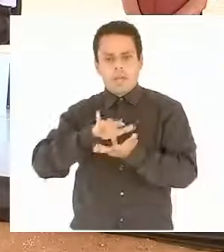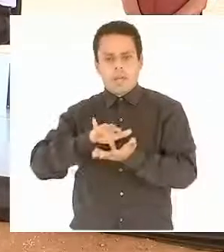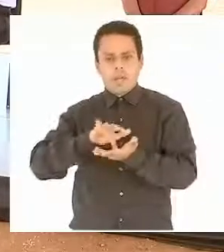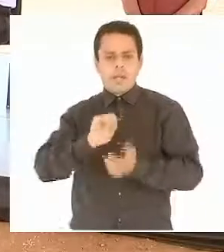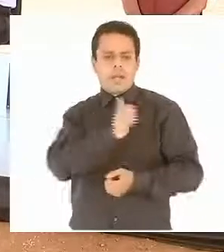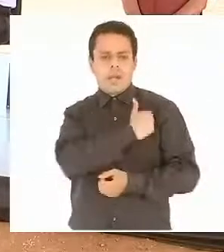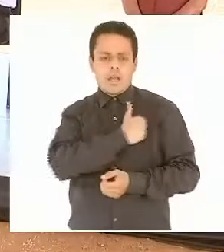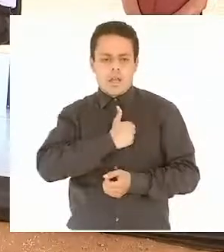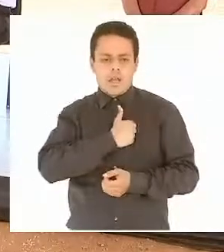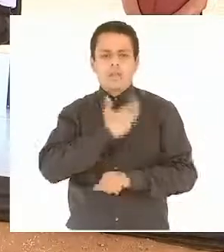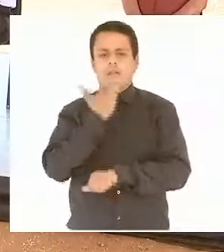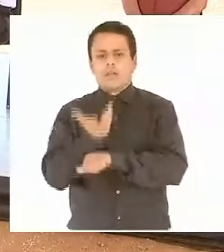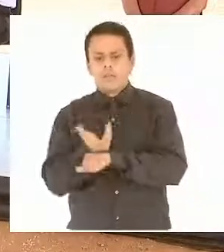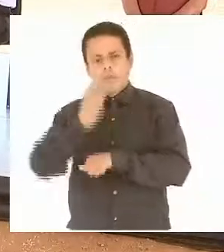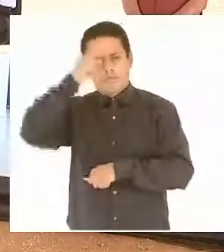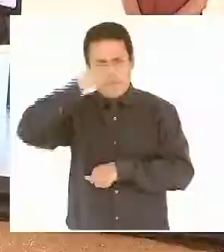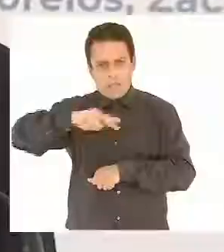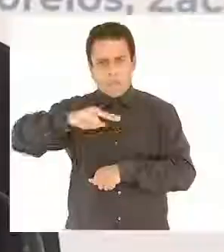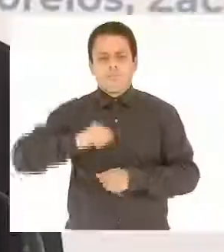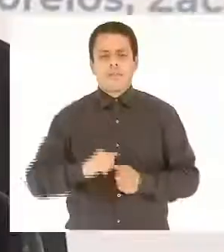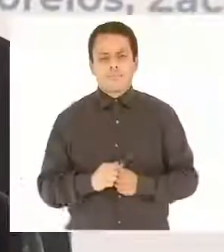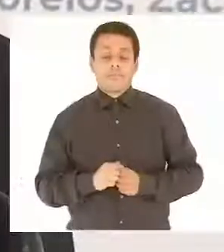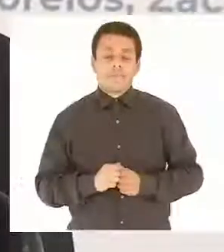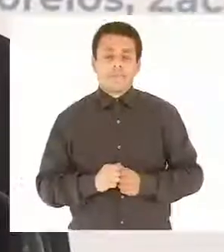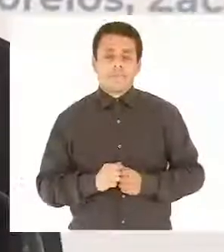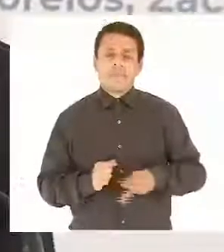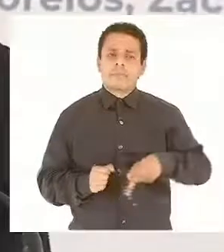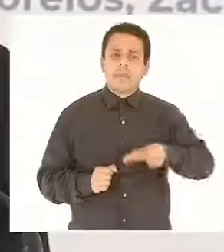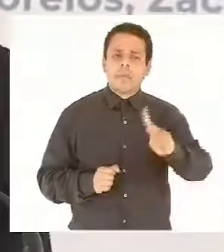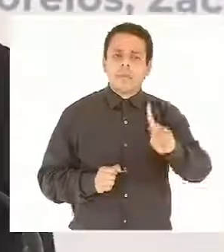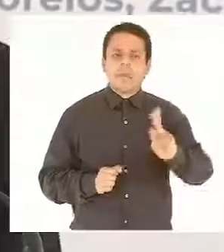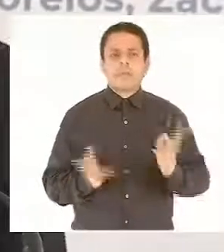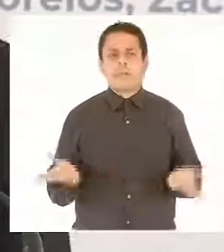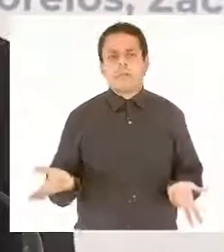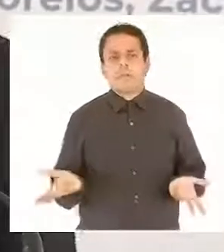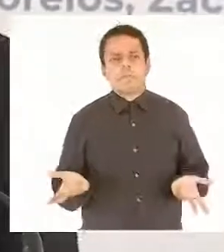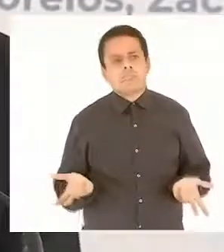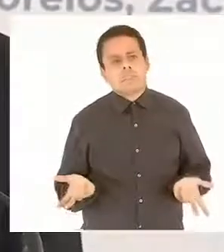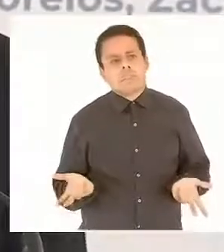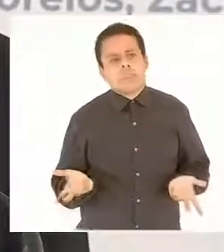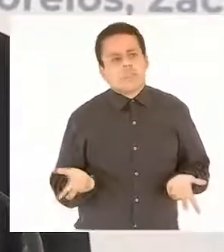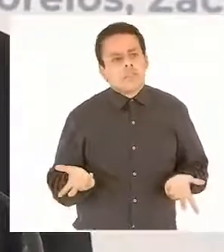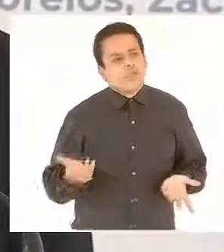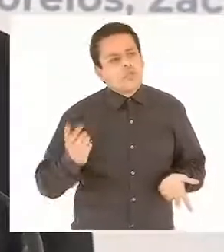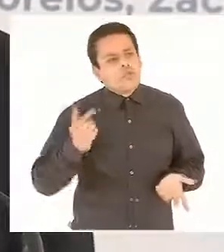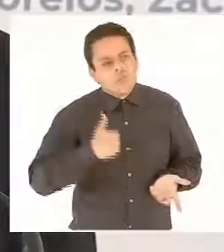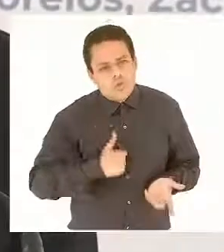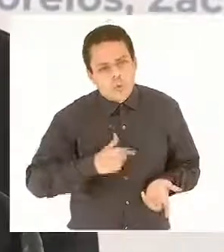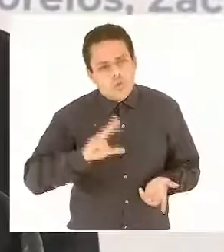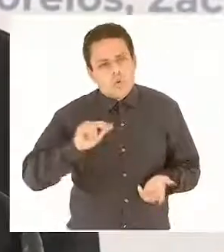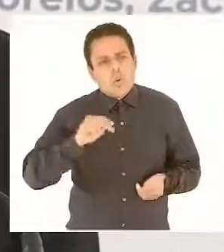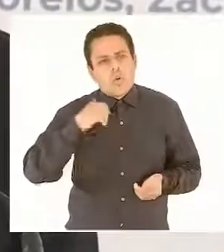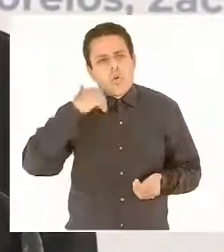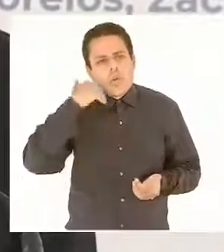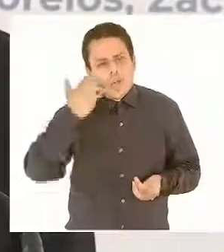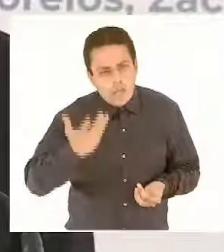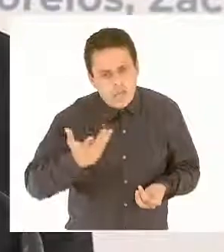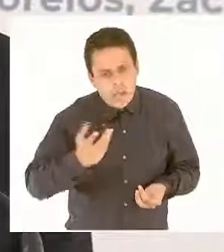Canadá, Estados Unidos, México. Pero no quiero